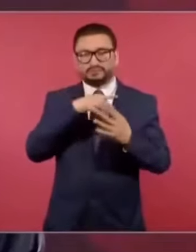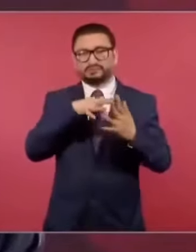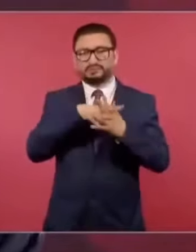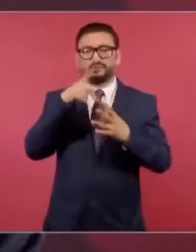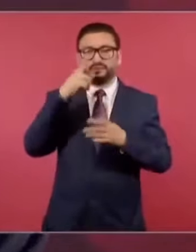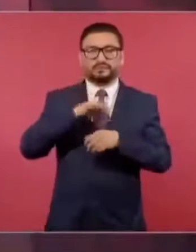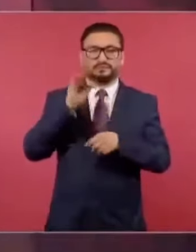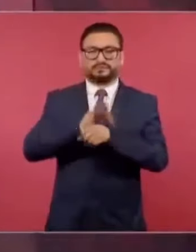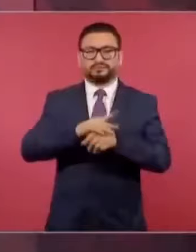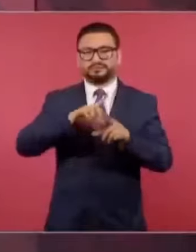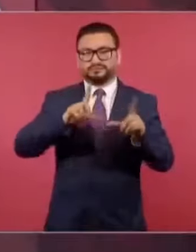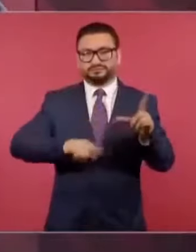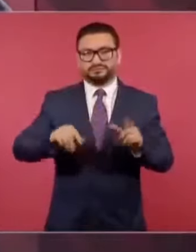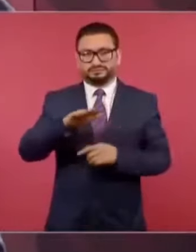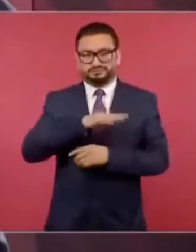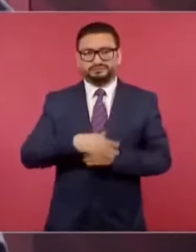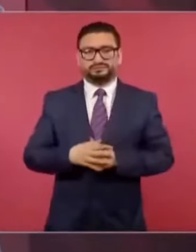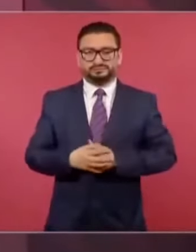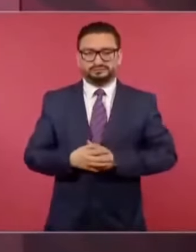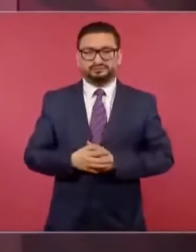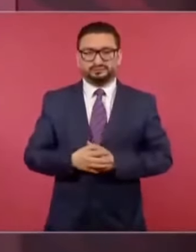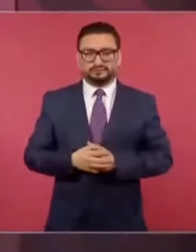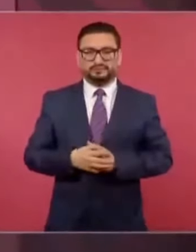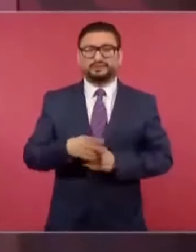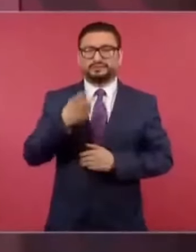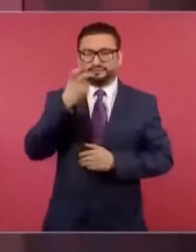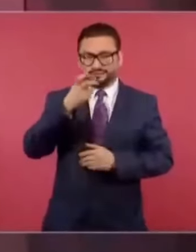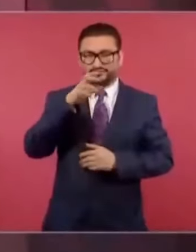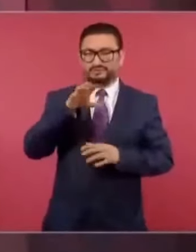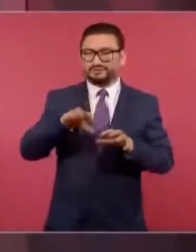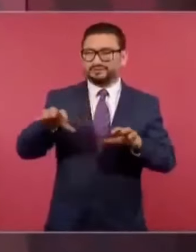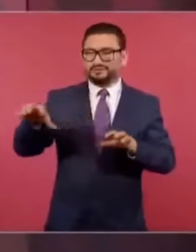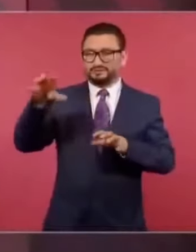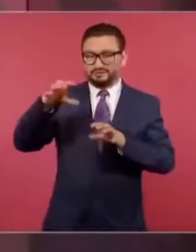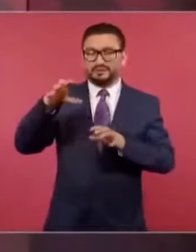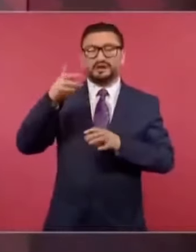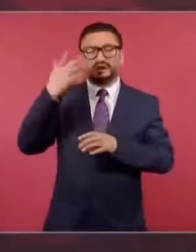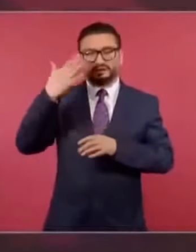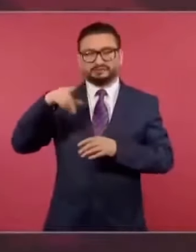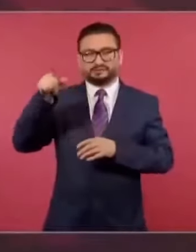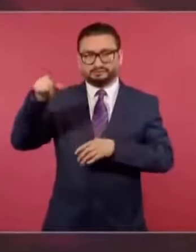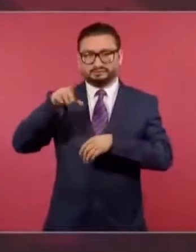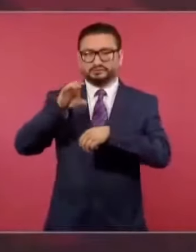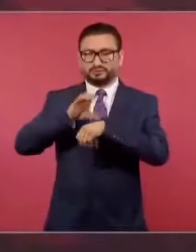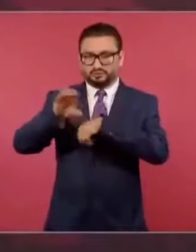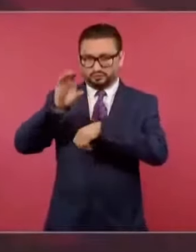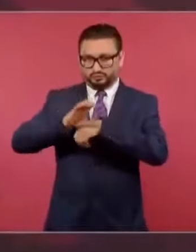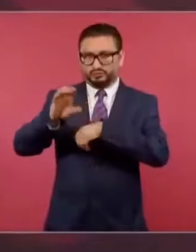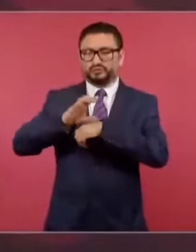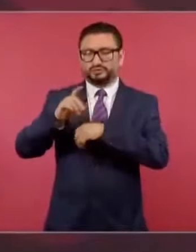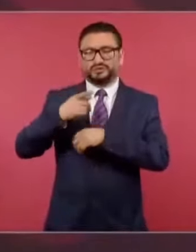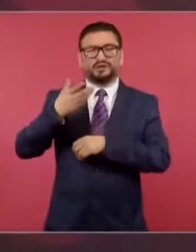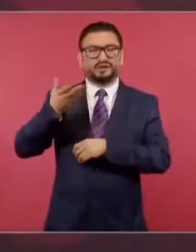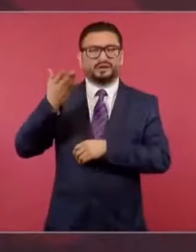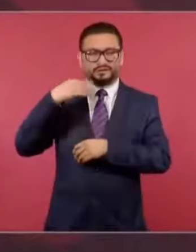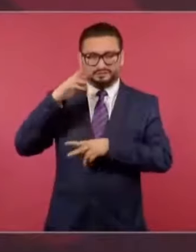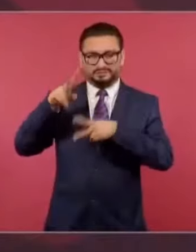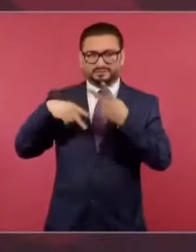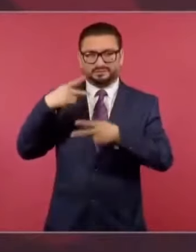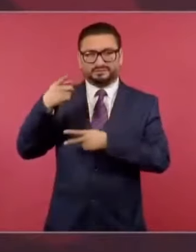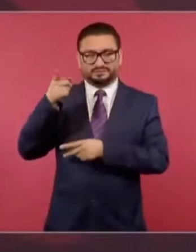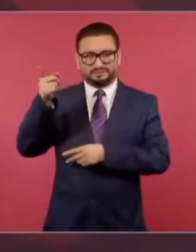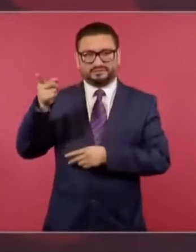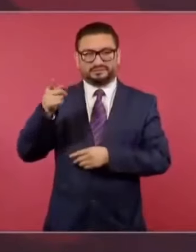república Entonces los pueblos de Colombia ahora que fui